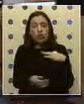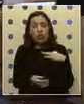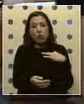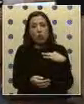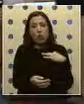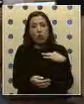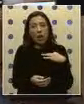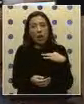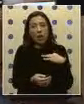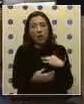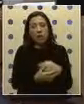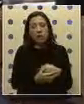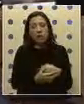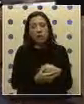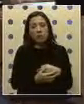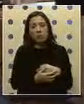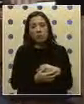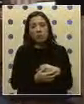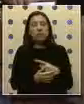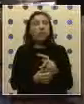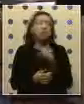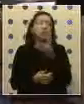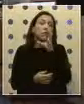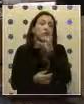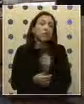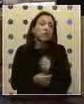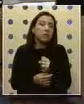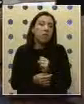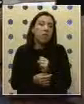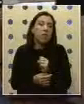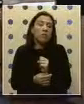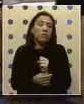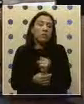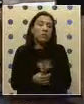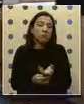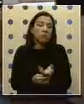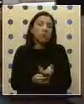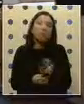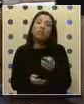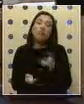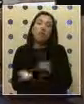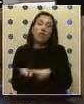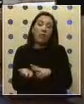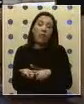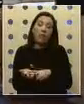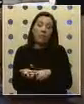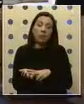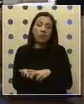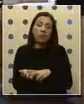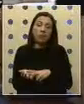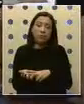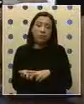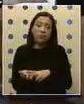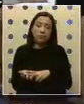a secundar las aspiraciones mezquinas. En realidad lo que ocurre